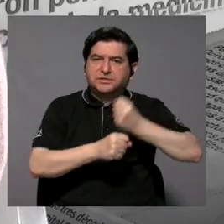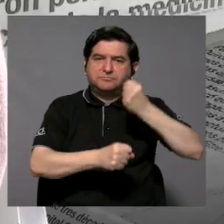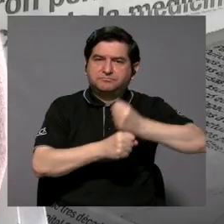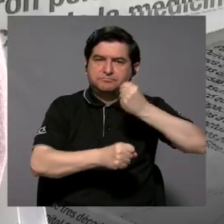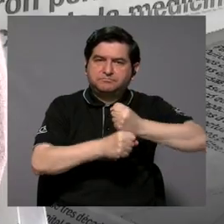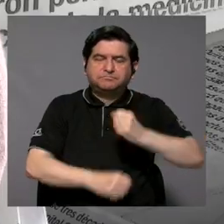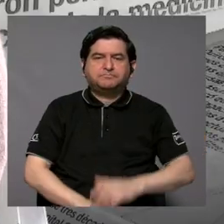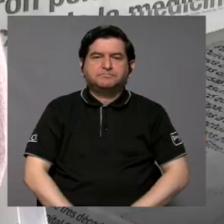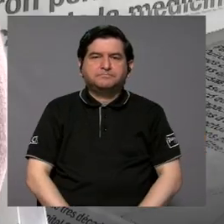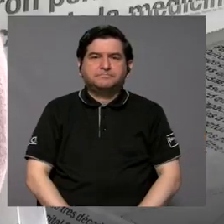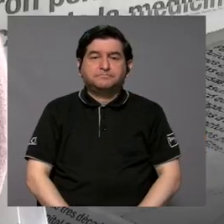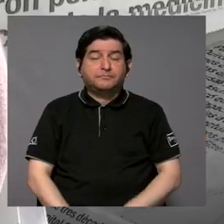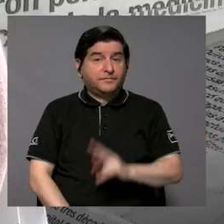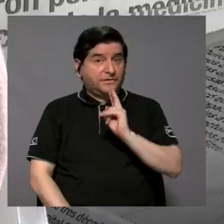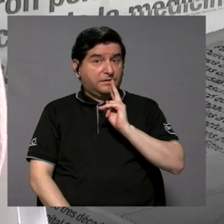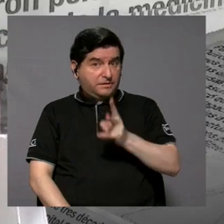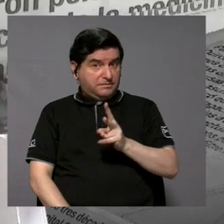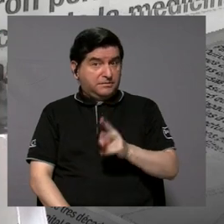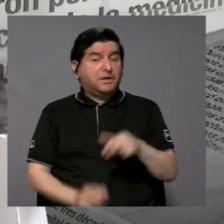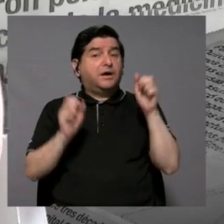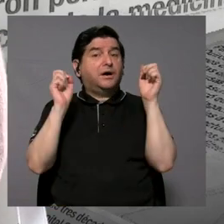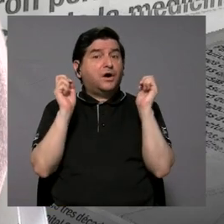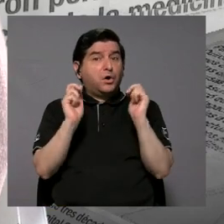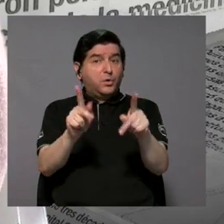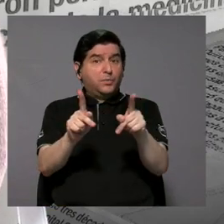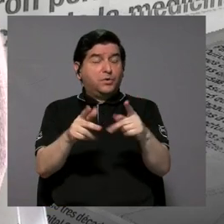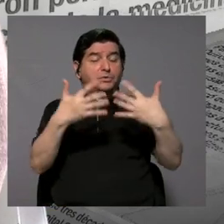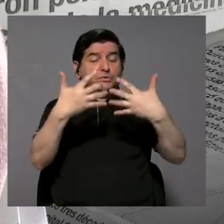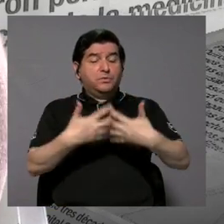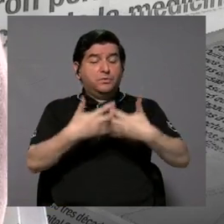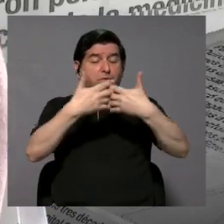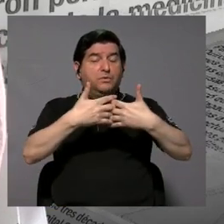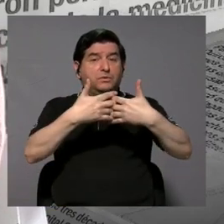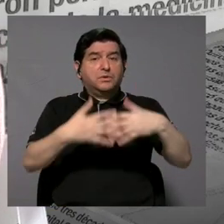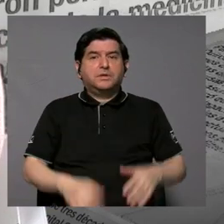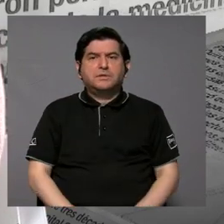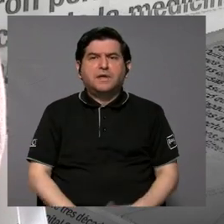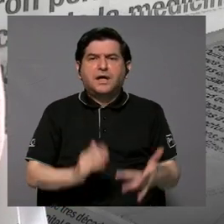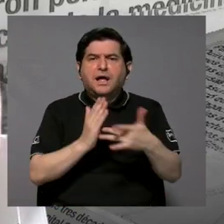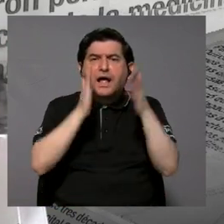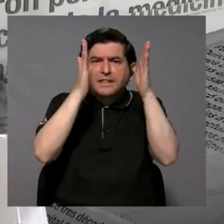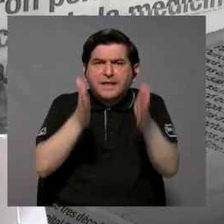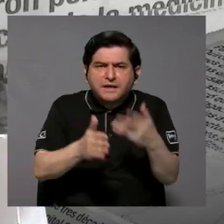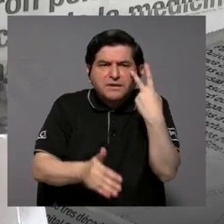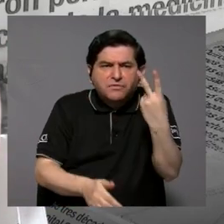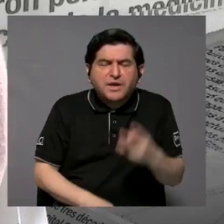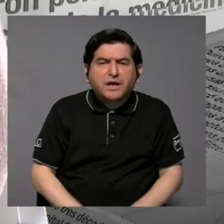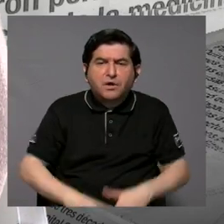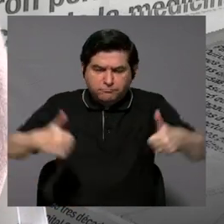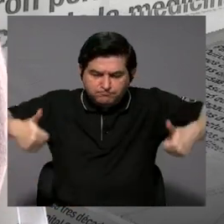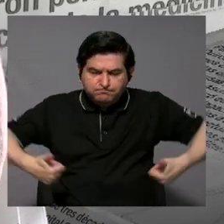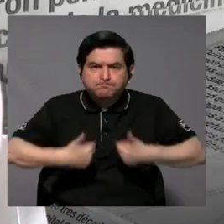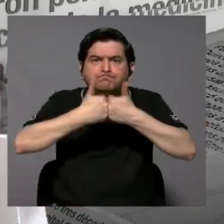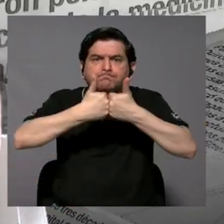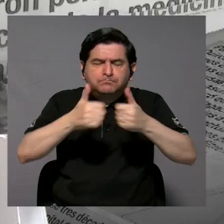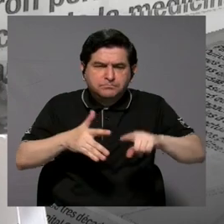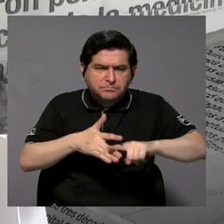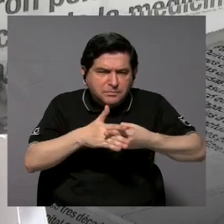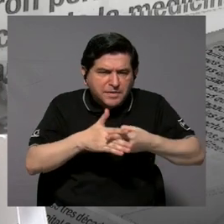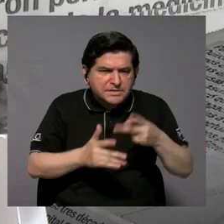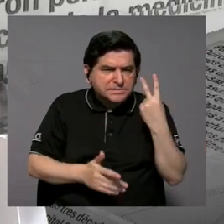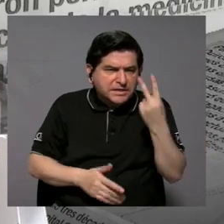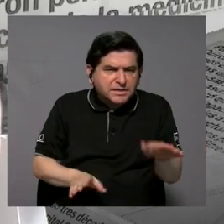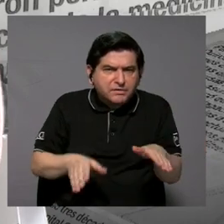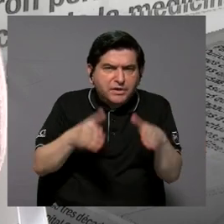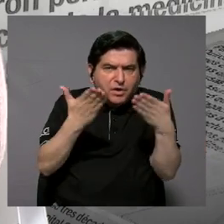trabajándose. Entonces, en realidad, es una oportunidad para la industria. Y muchos tecnólogos lo ven como un desafío, comenzar a buscar